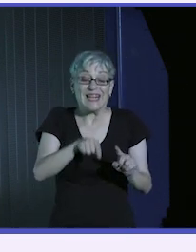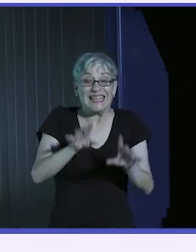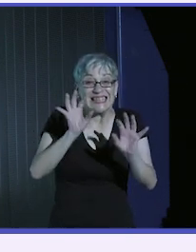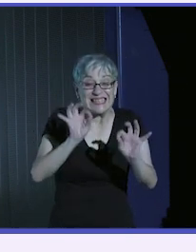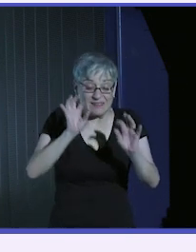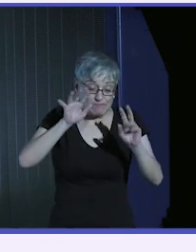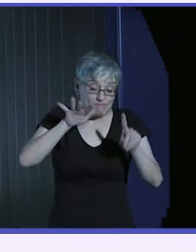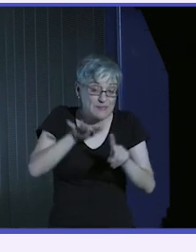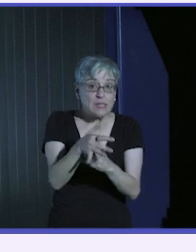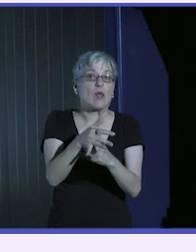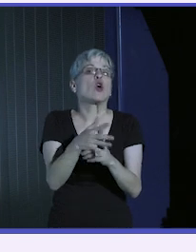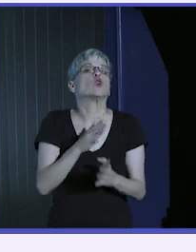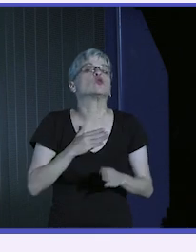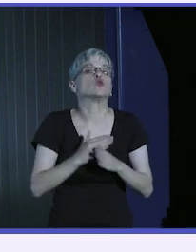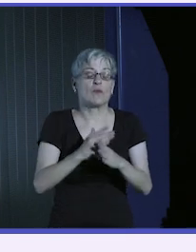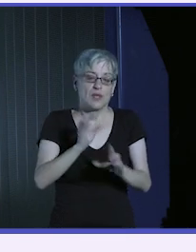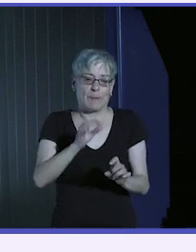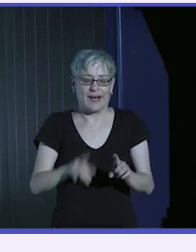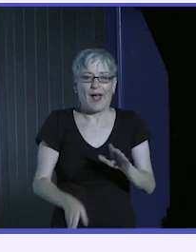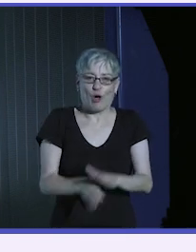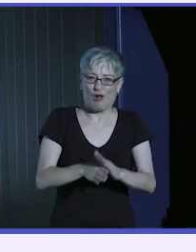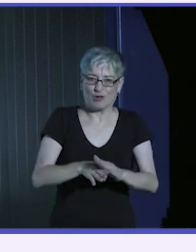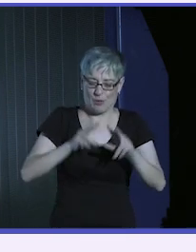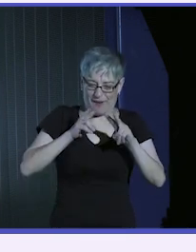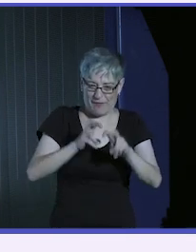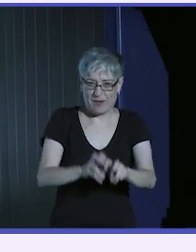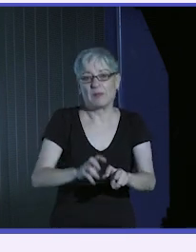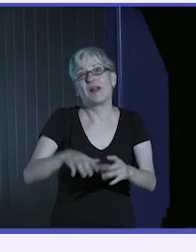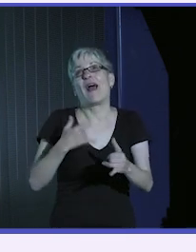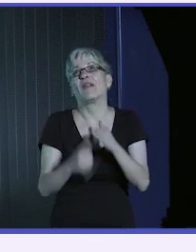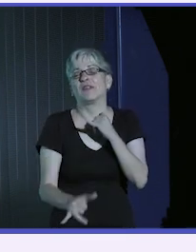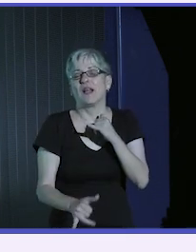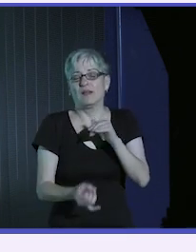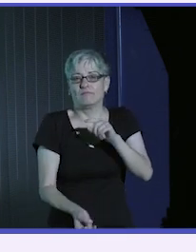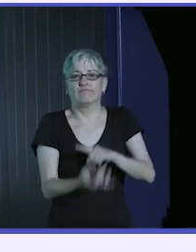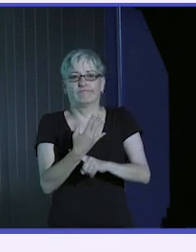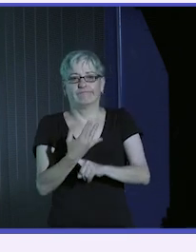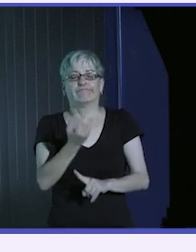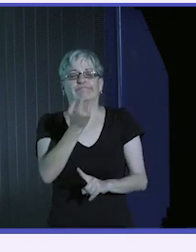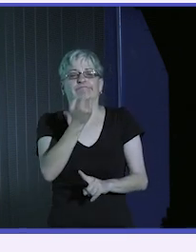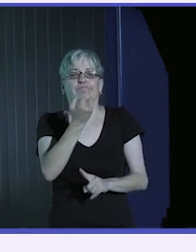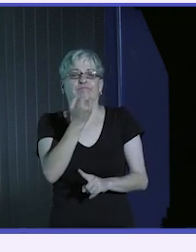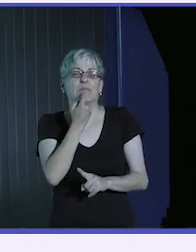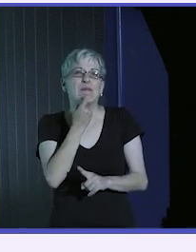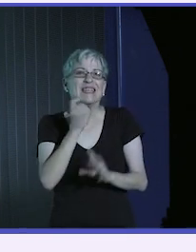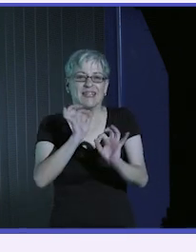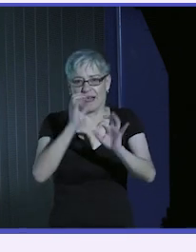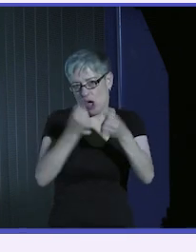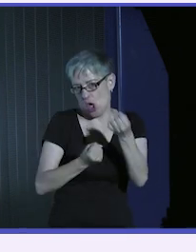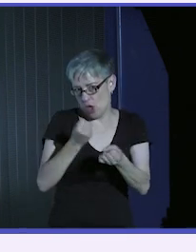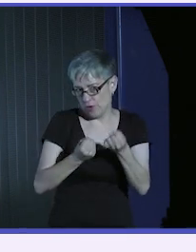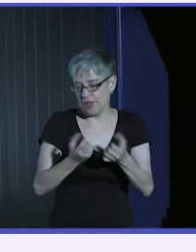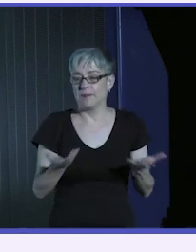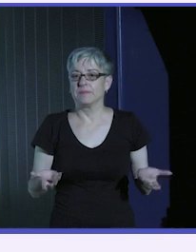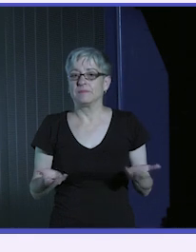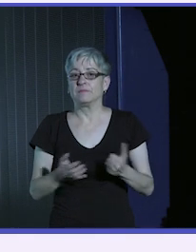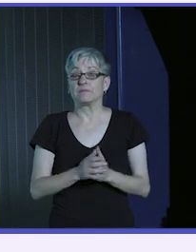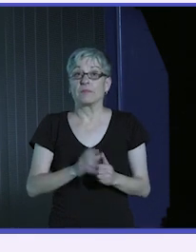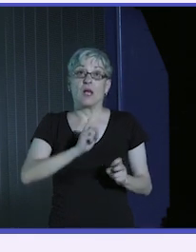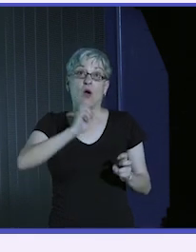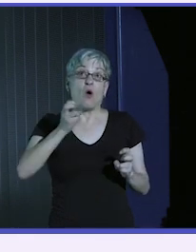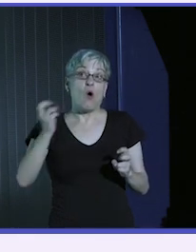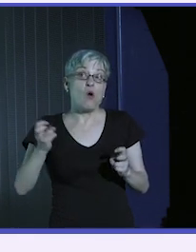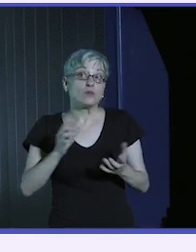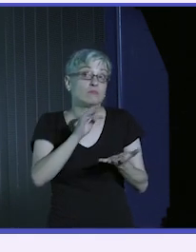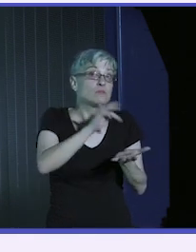como para poder seguir investigando y crear esa batería a partir de este electrolito, este material que se ha encontrado. Pero